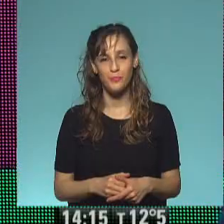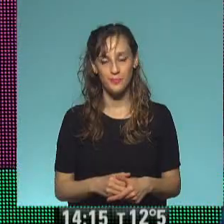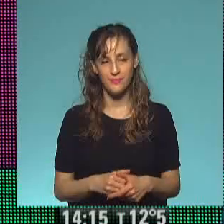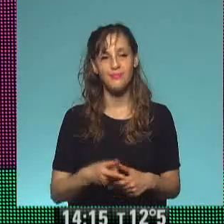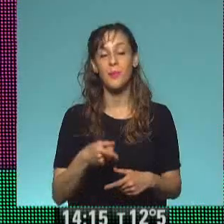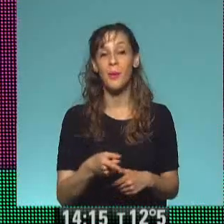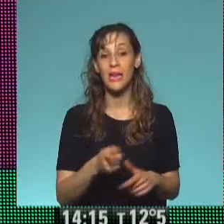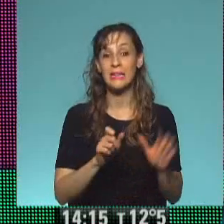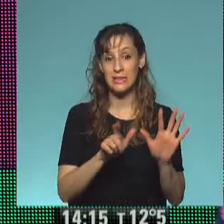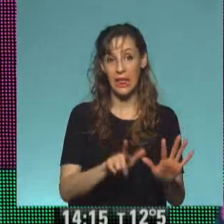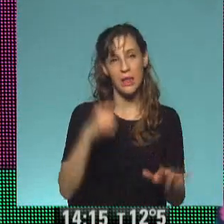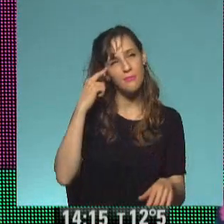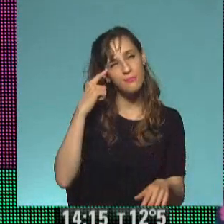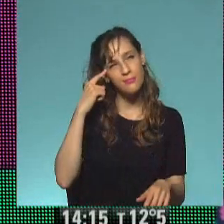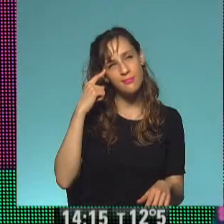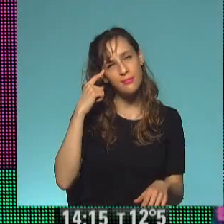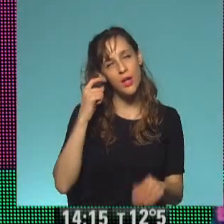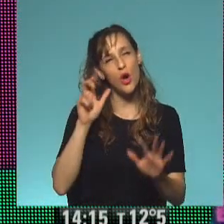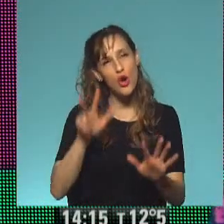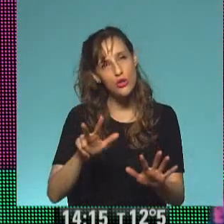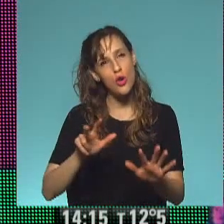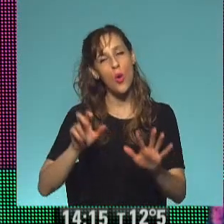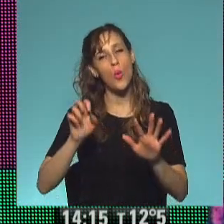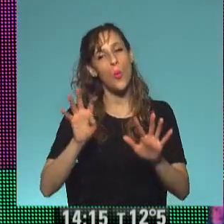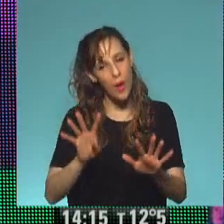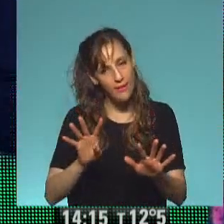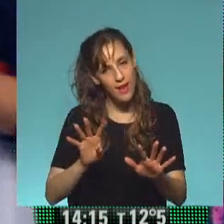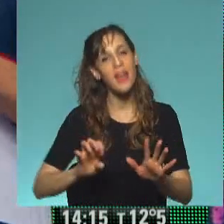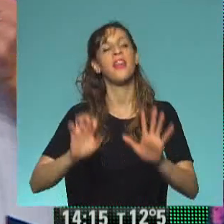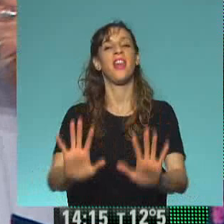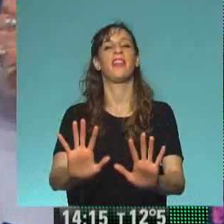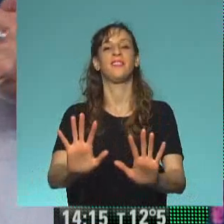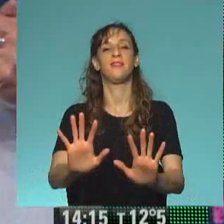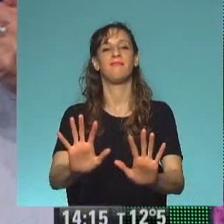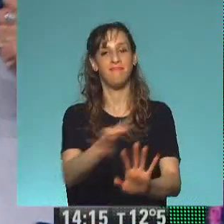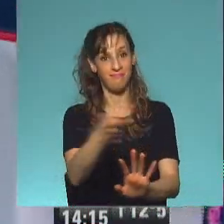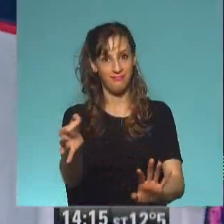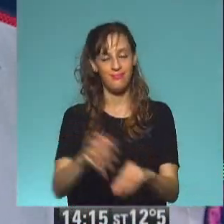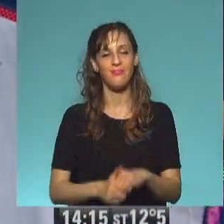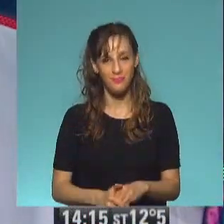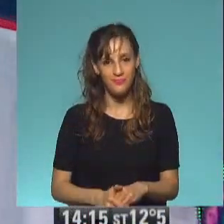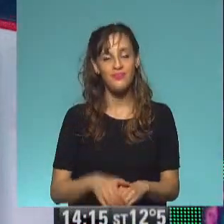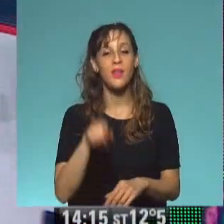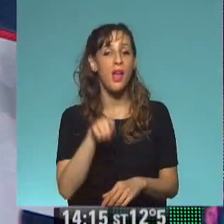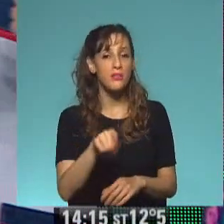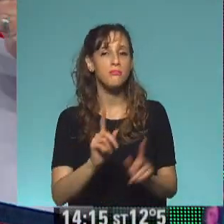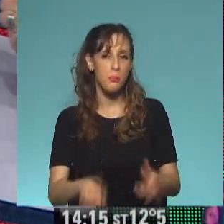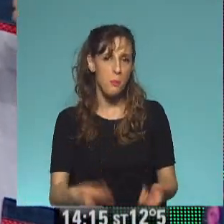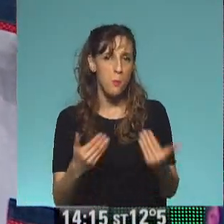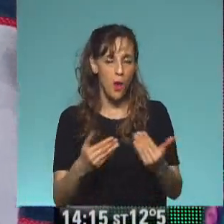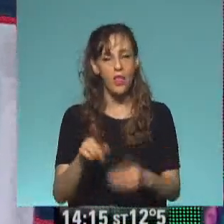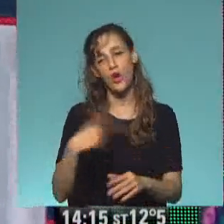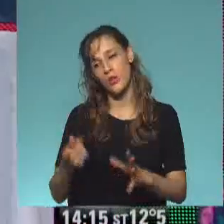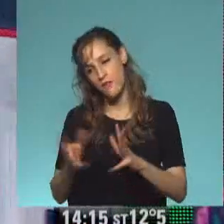Y escribió 8, 9, 10. ¿Sí? Puede ser que alguno lo haya hecho